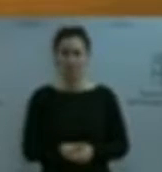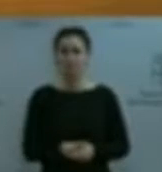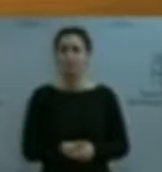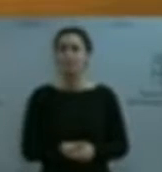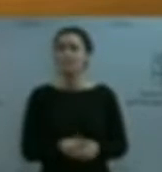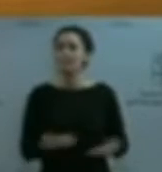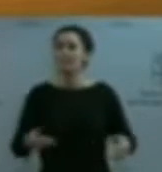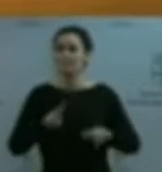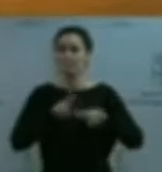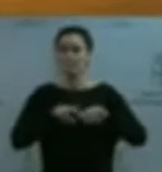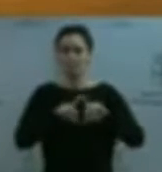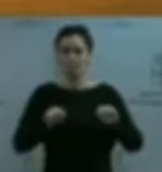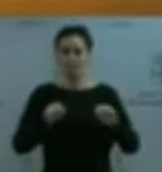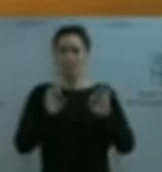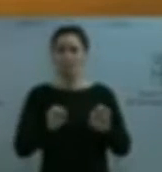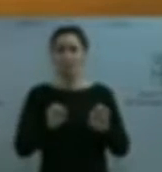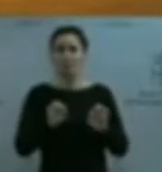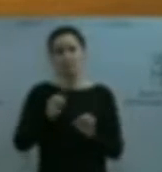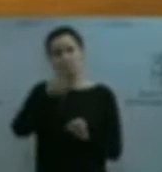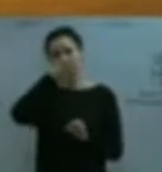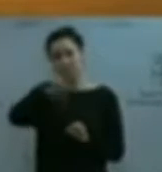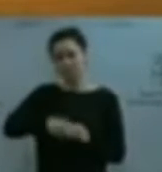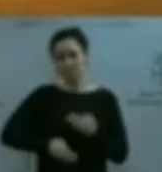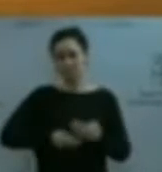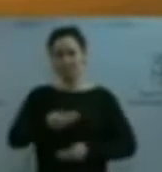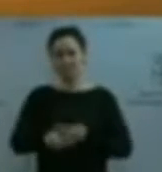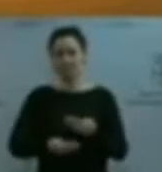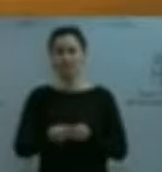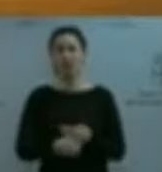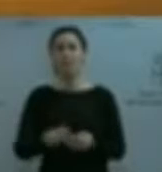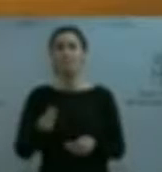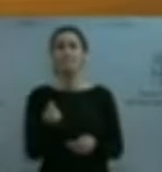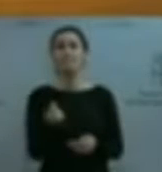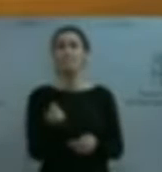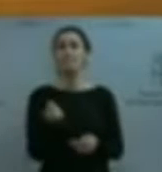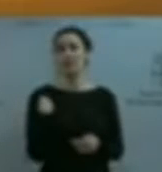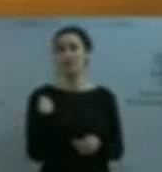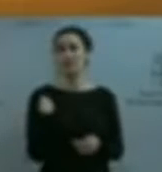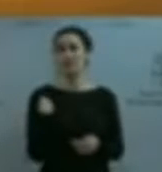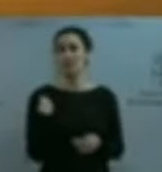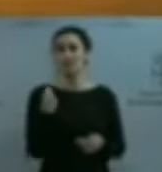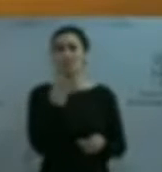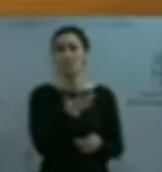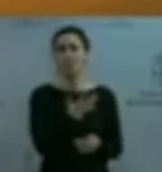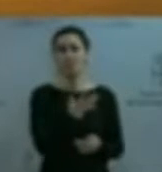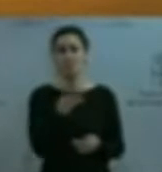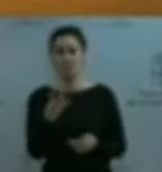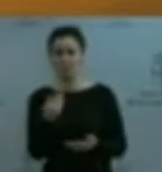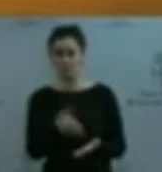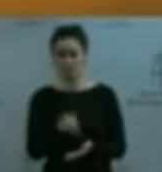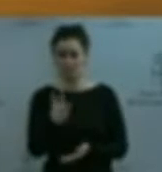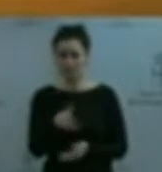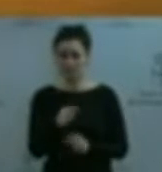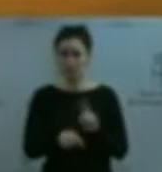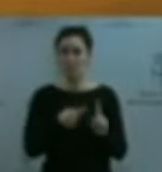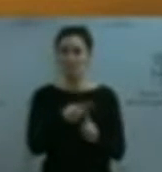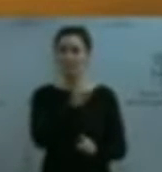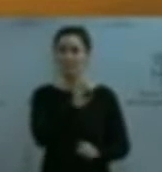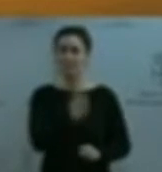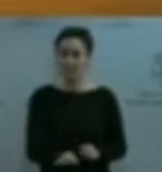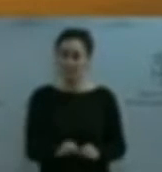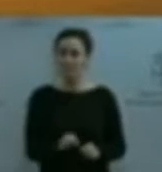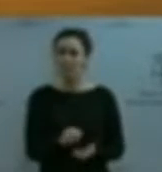procedimiento de reclamación de cantidad, reclamando 54.000 euros más los intereses, y nadie se persona en el juicio y nos declara en rebeldía.